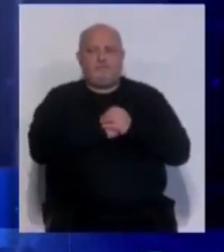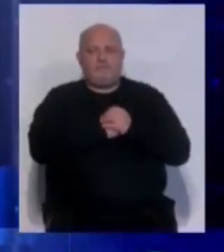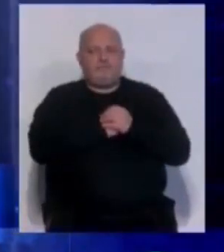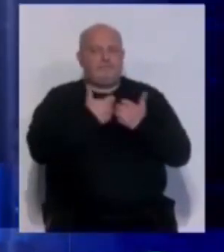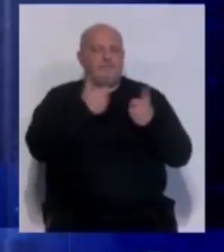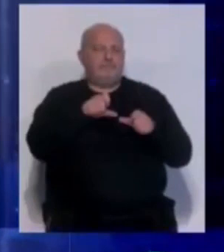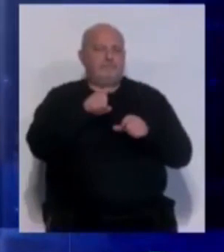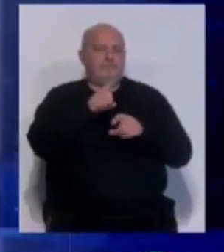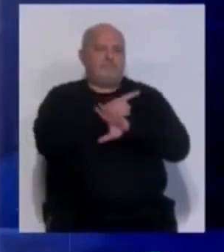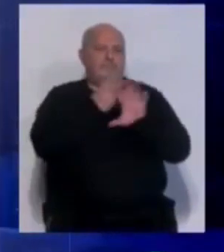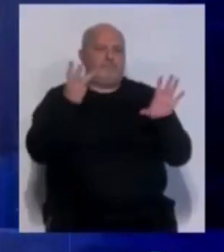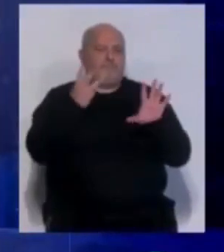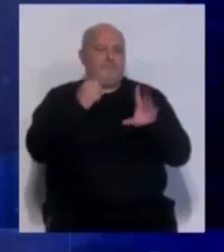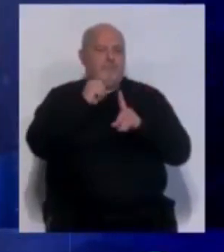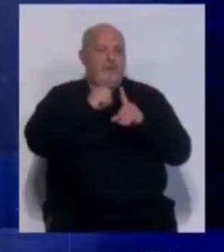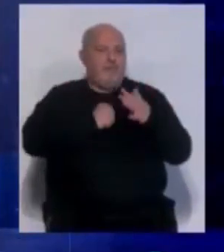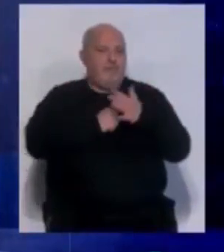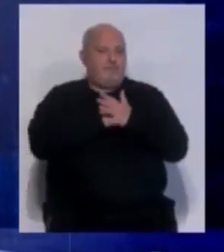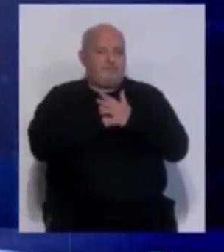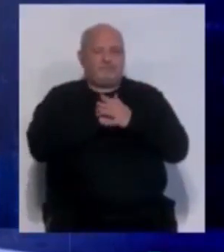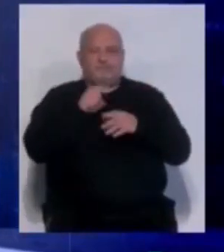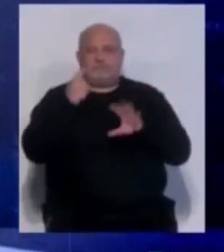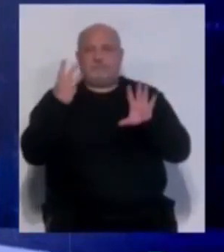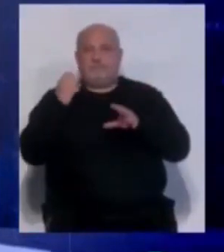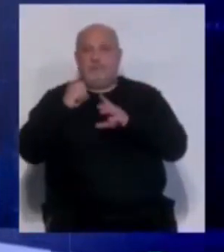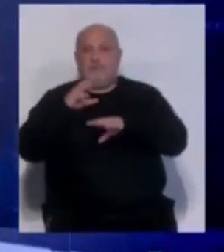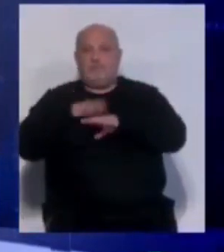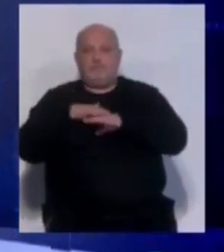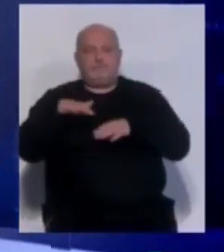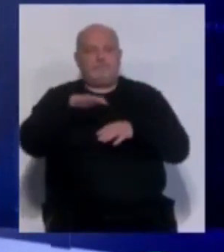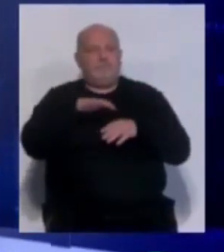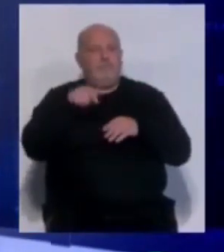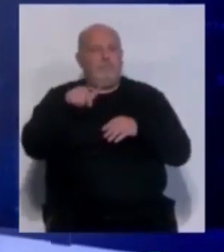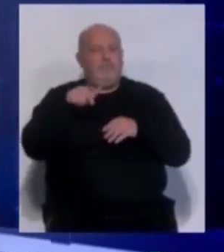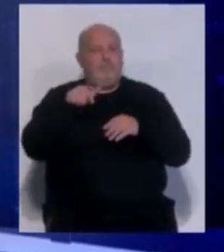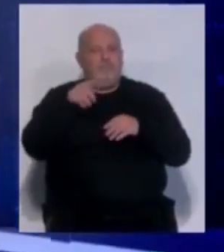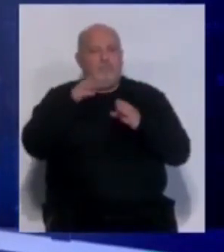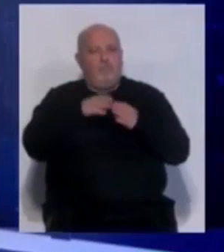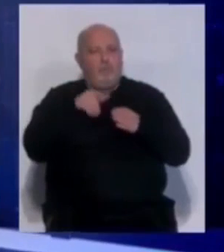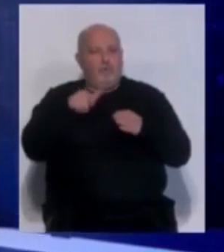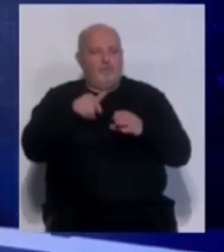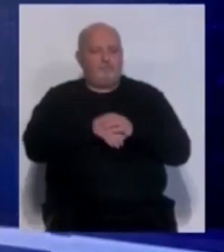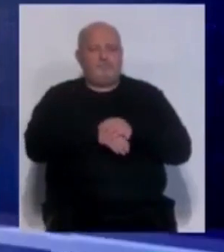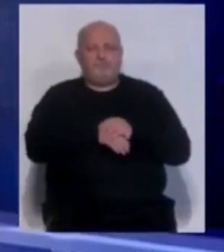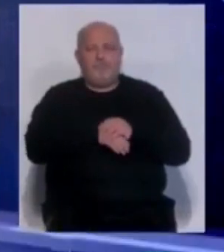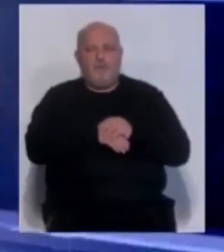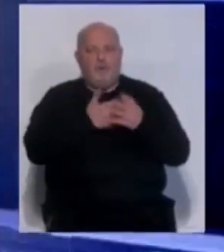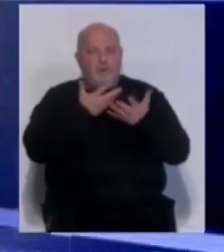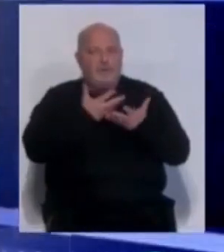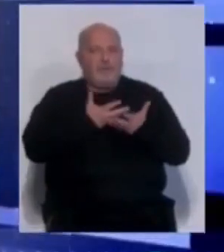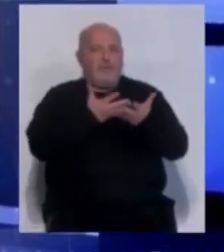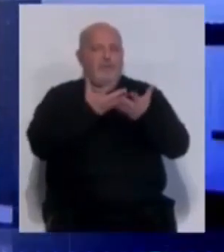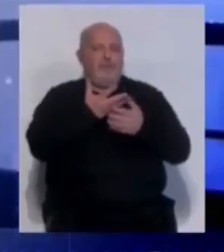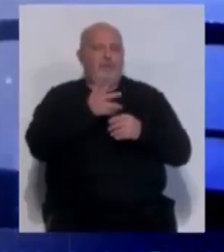entre los 18 grados de máxima y los 8 grados de mínima que registrará el puerto de Santa María. Los